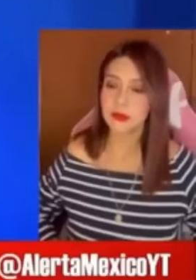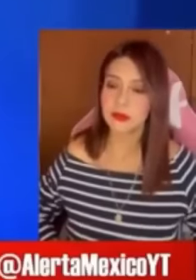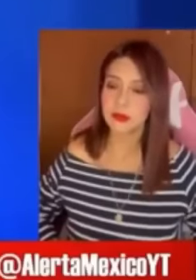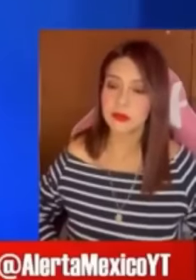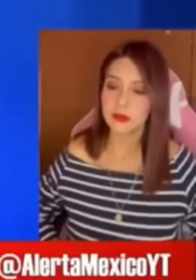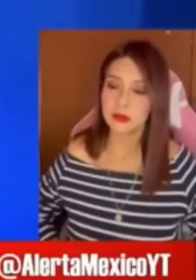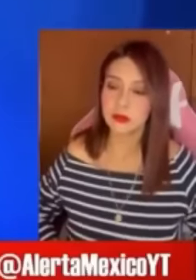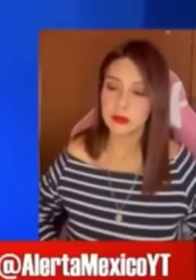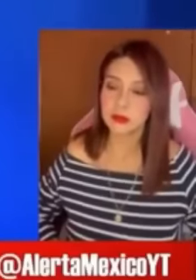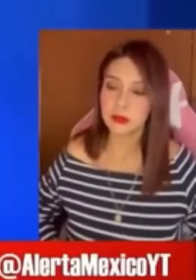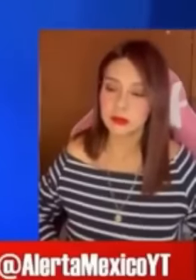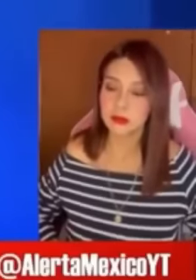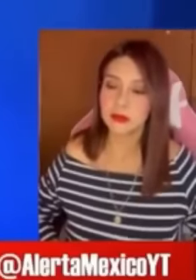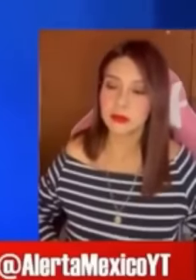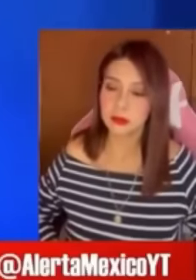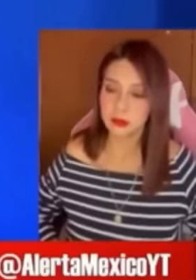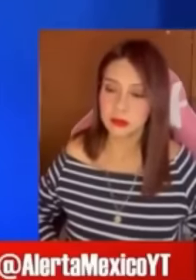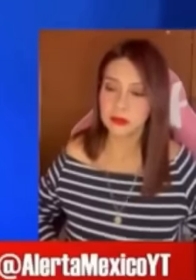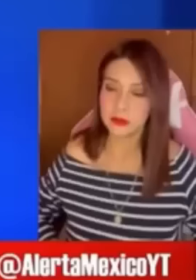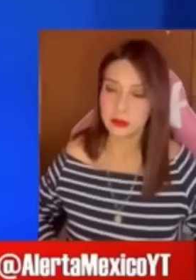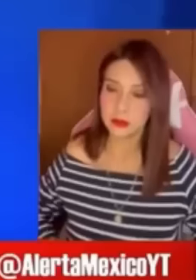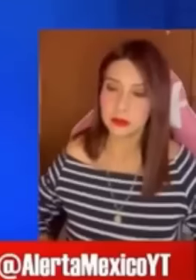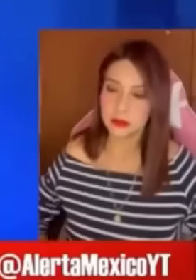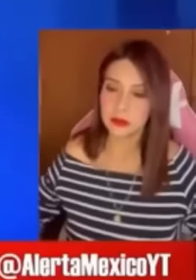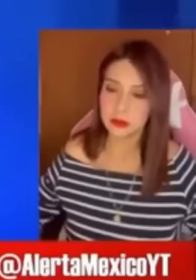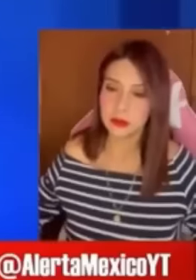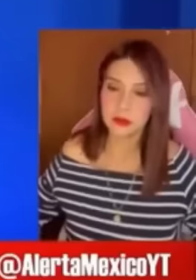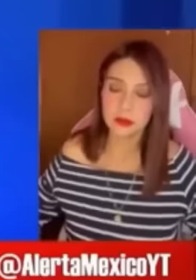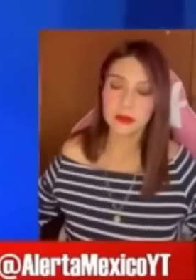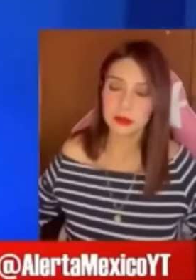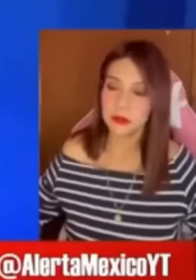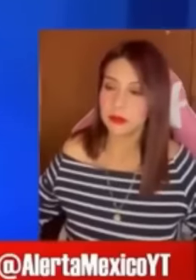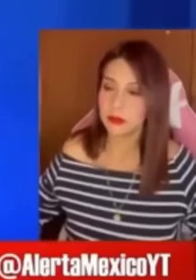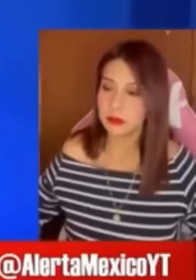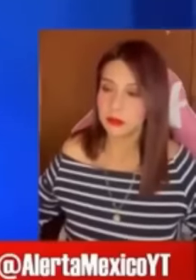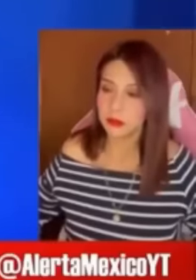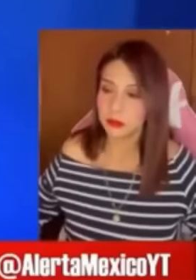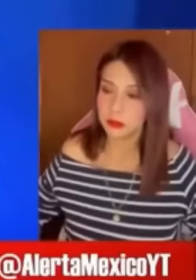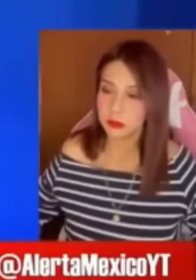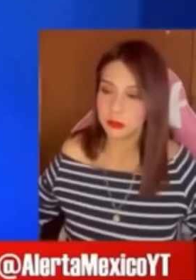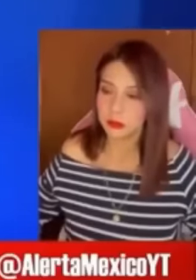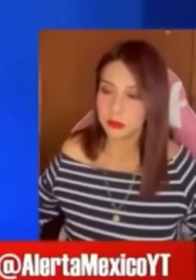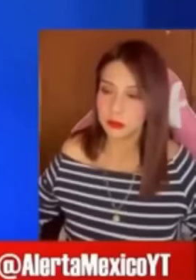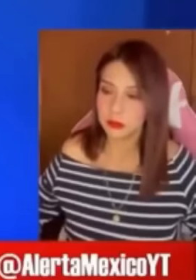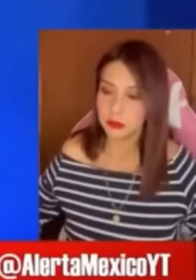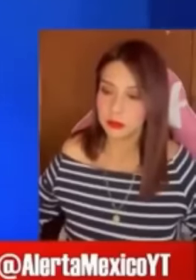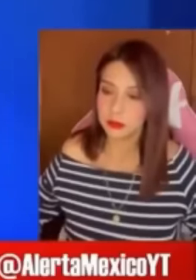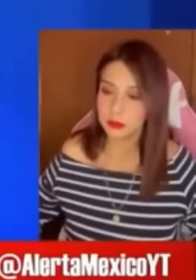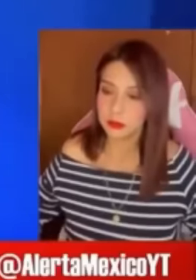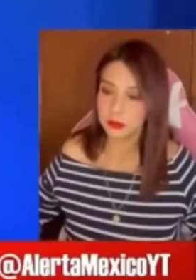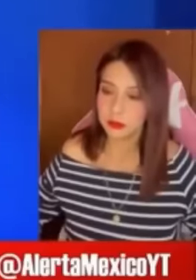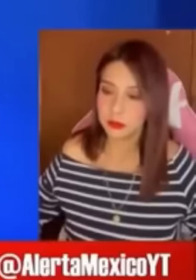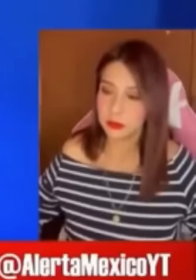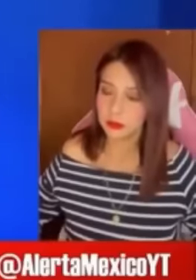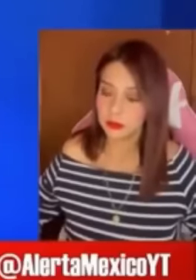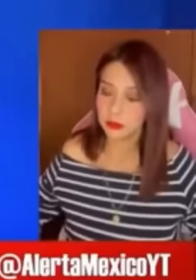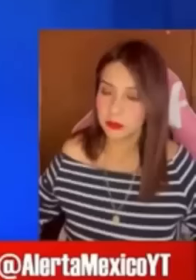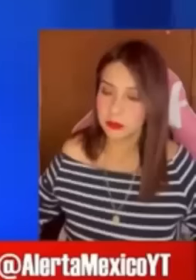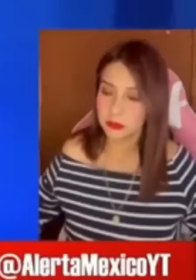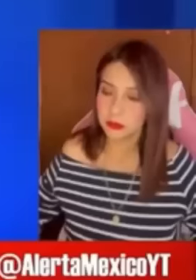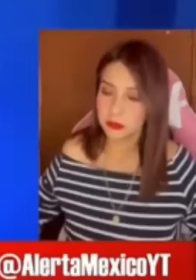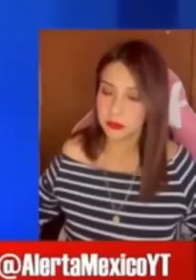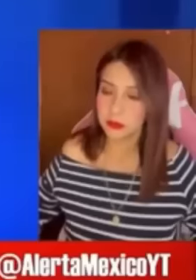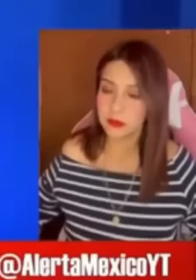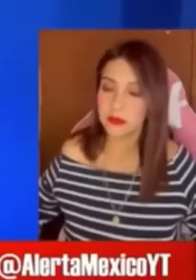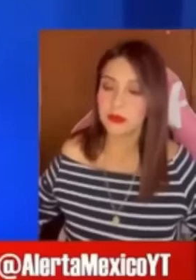qué? Por el costo que iba a tener. Porque si tú me aplicas a mí 25% de arancel, sí, yo tengo que reaccionar con